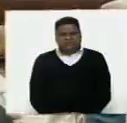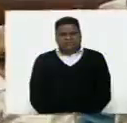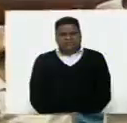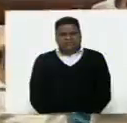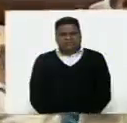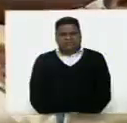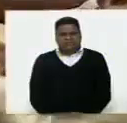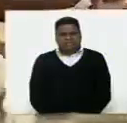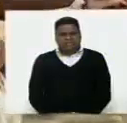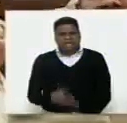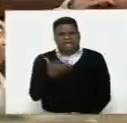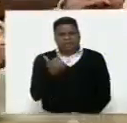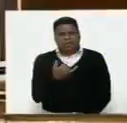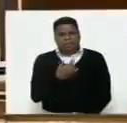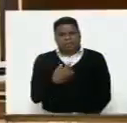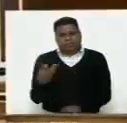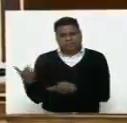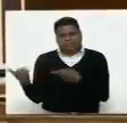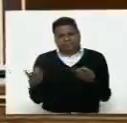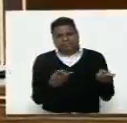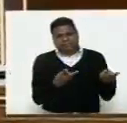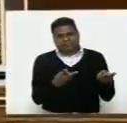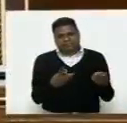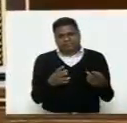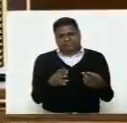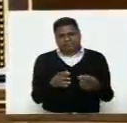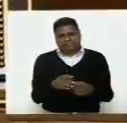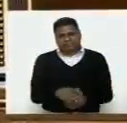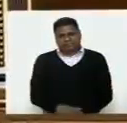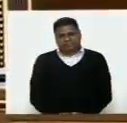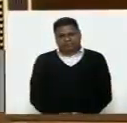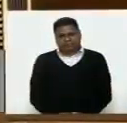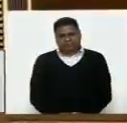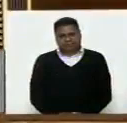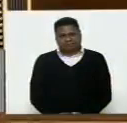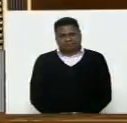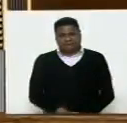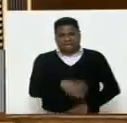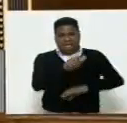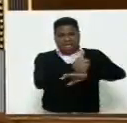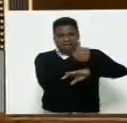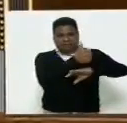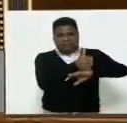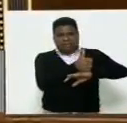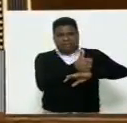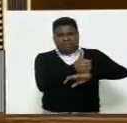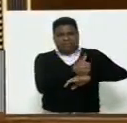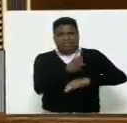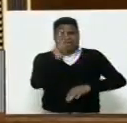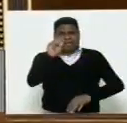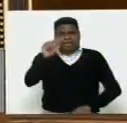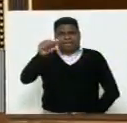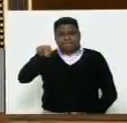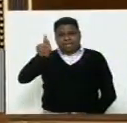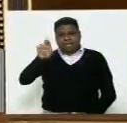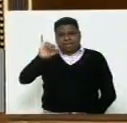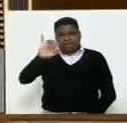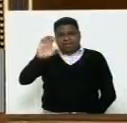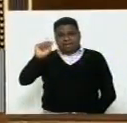Bueno, voy a invitar a la presidenta de la Comisión de la Mujer por la Igualdad y Equidad de Género, María León